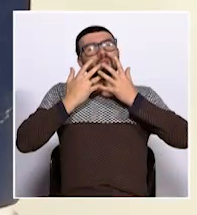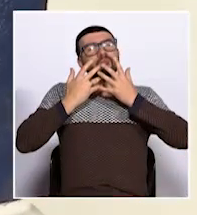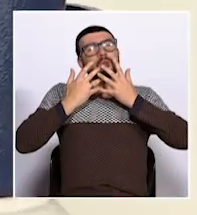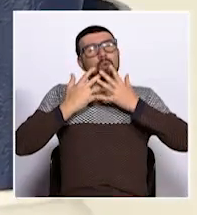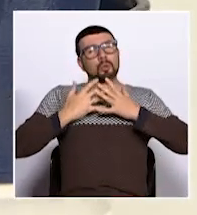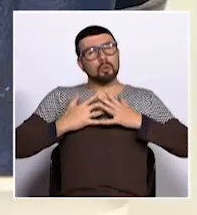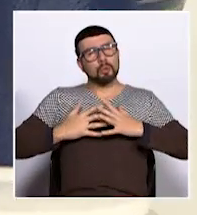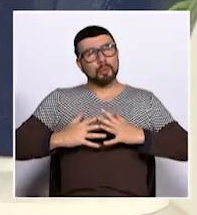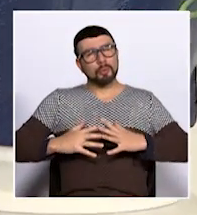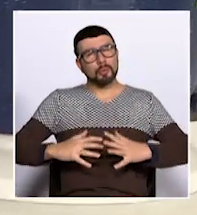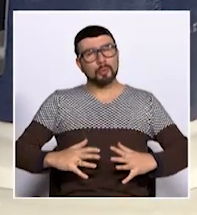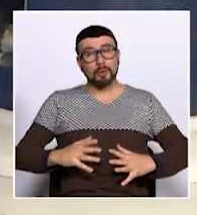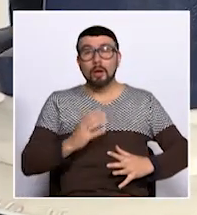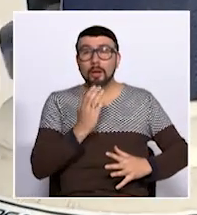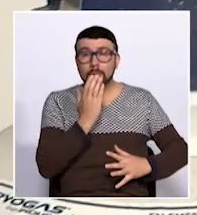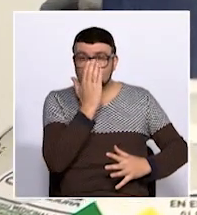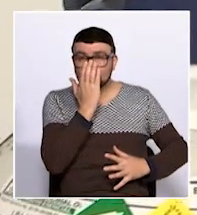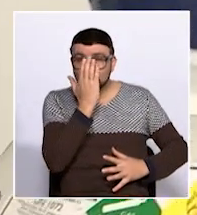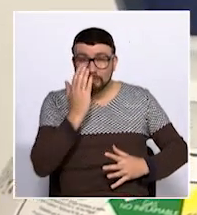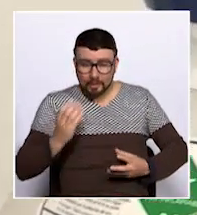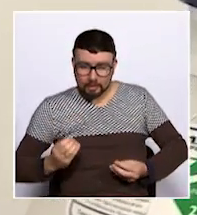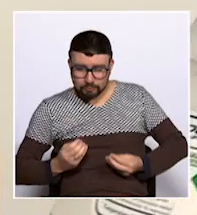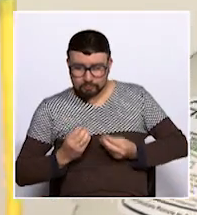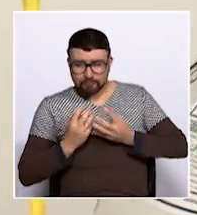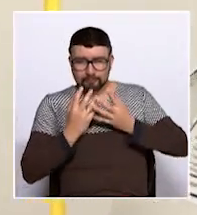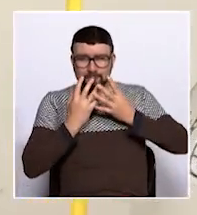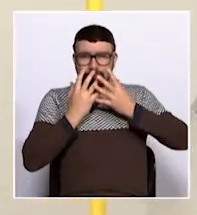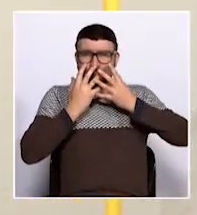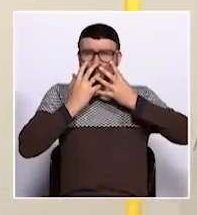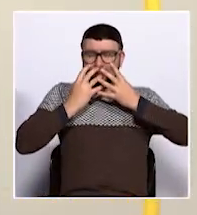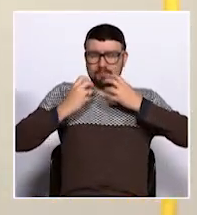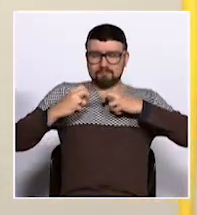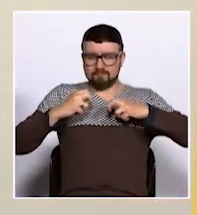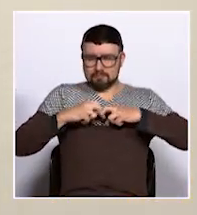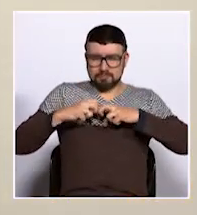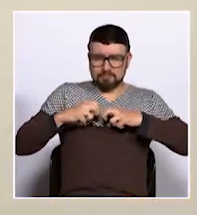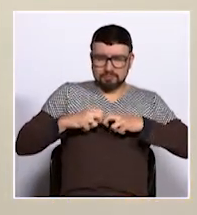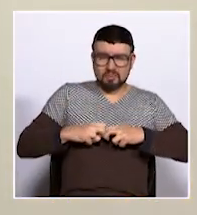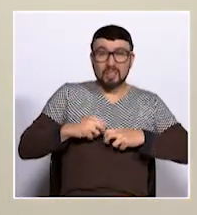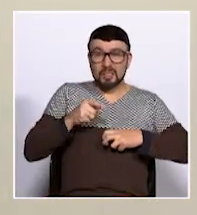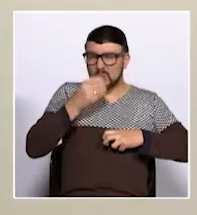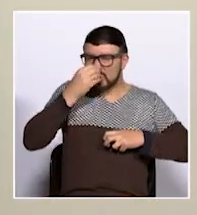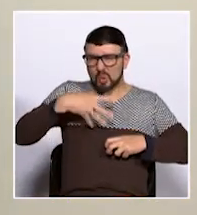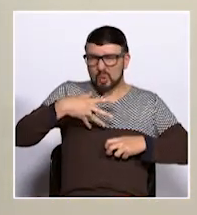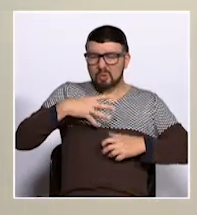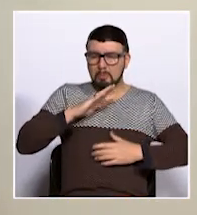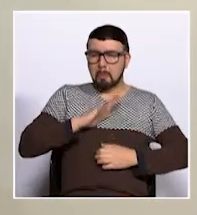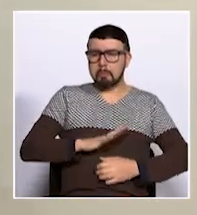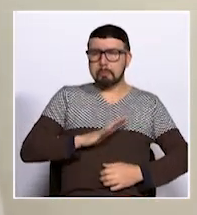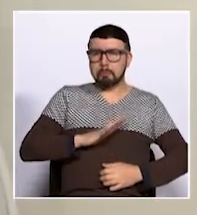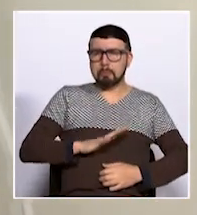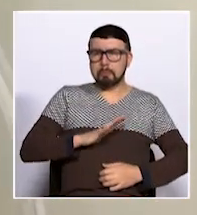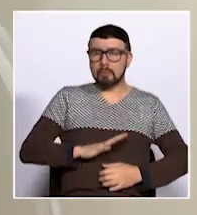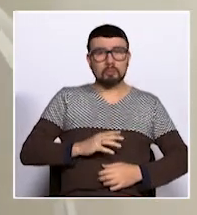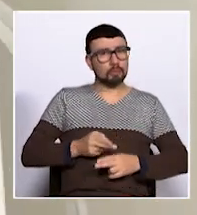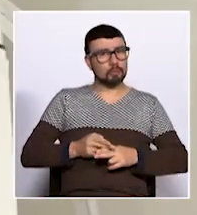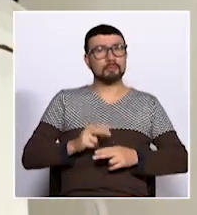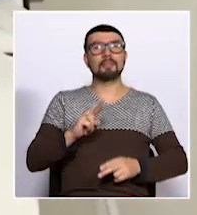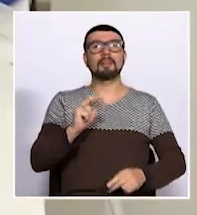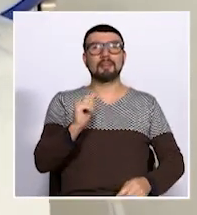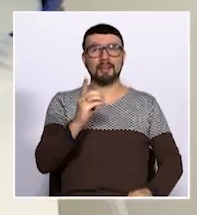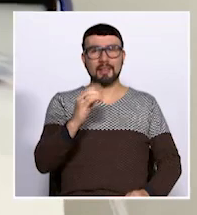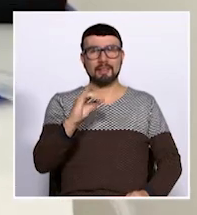hace como todo su proceso para tener energía, él deja una basurita, y esa basurita se llaman radicales